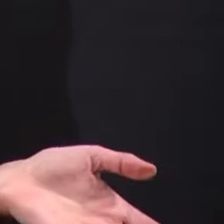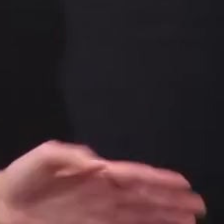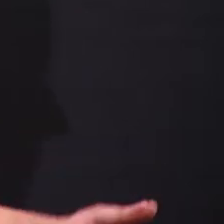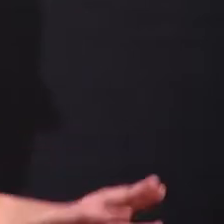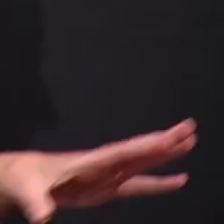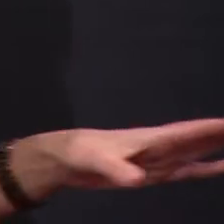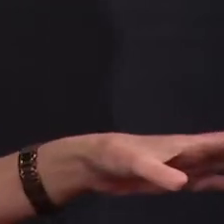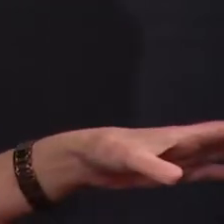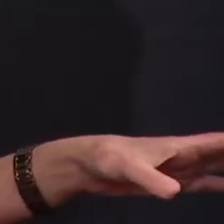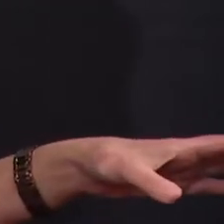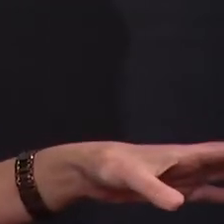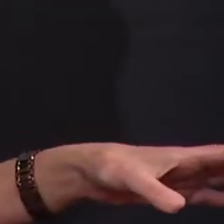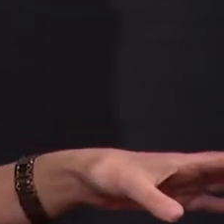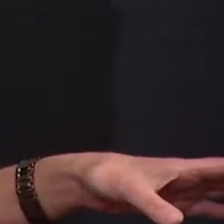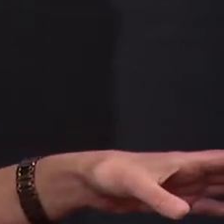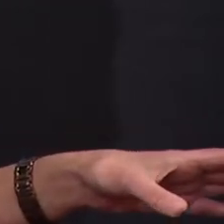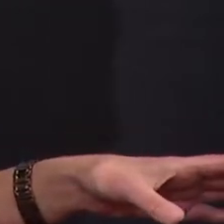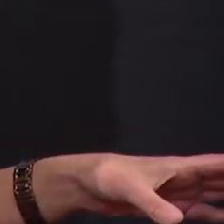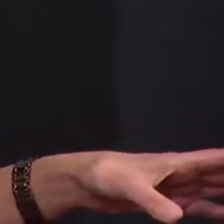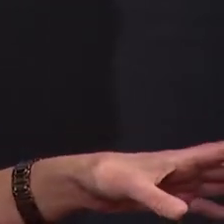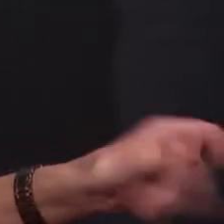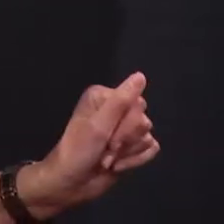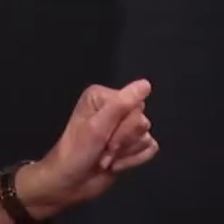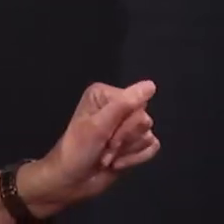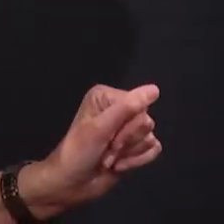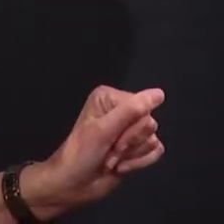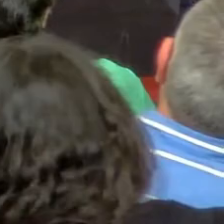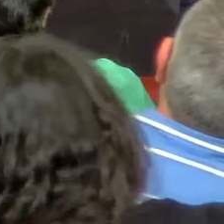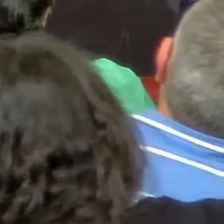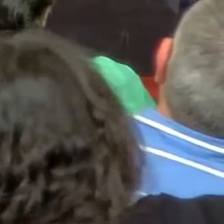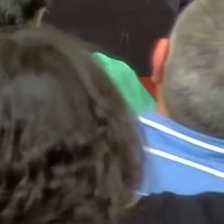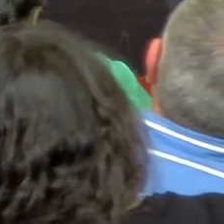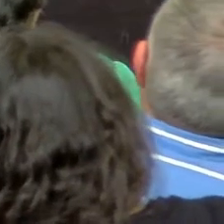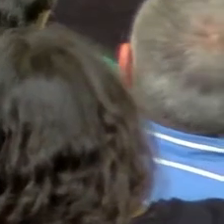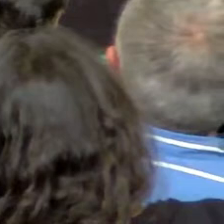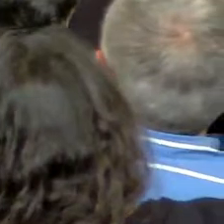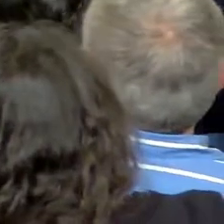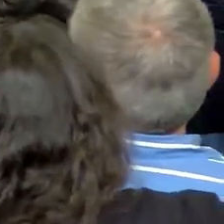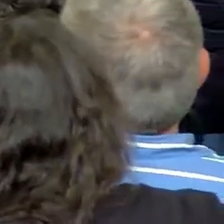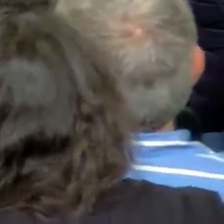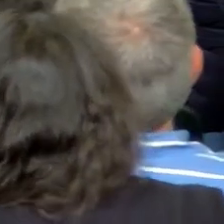España. Vamos ben co galego, Fernando. ¿Qué has dicho?